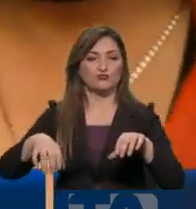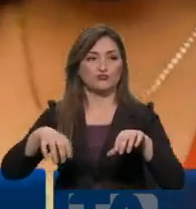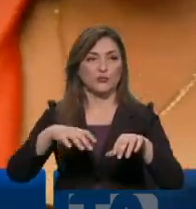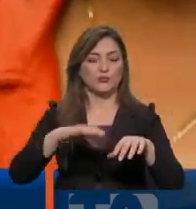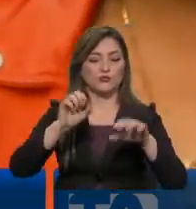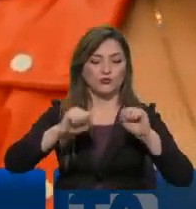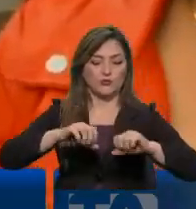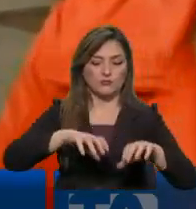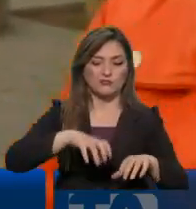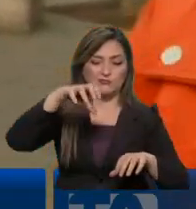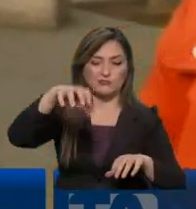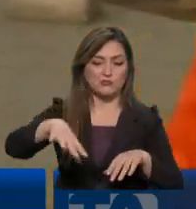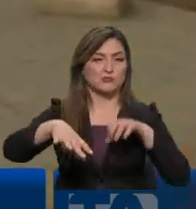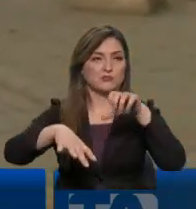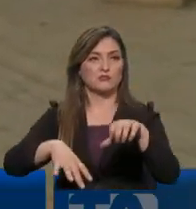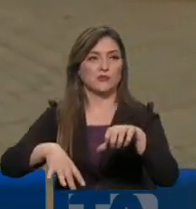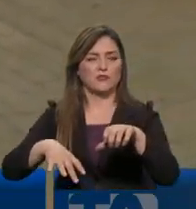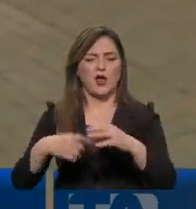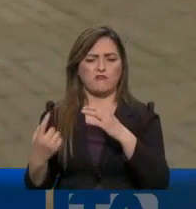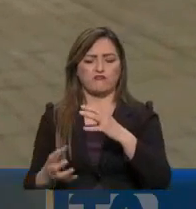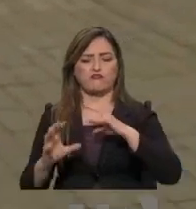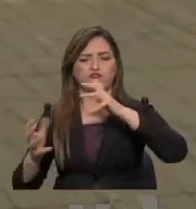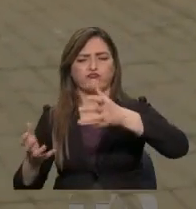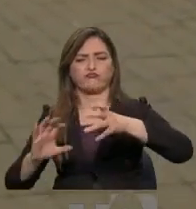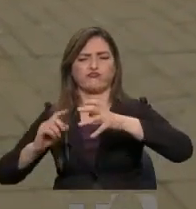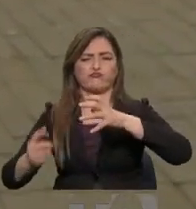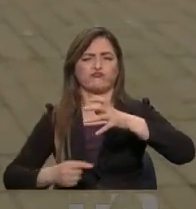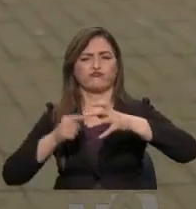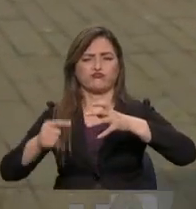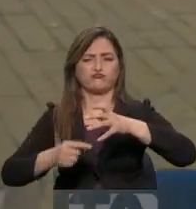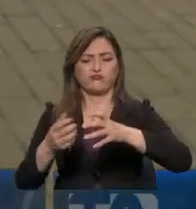reciclable, no se ha utilizado concreto, lo hemos